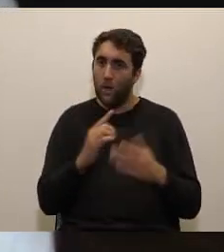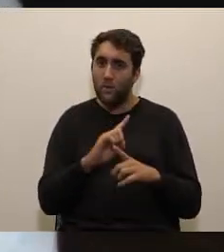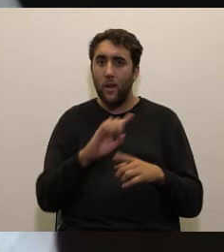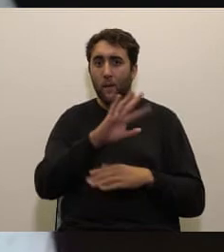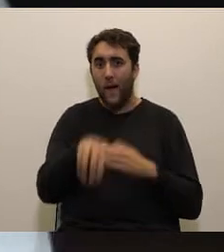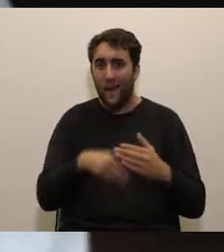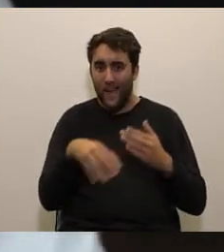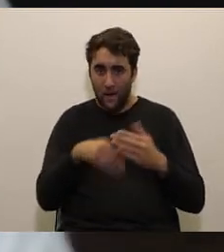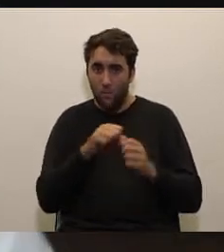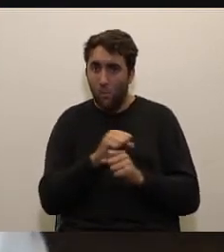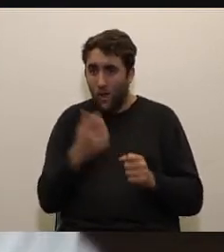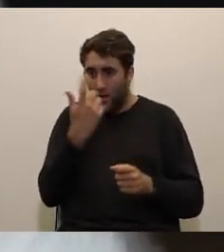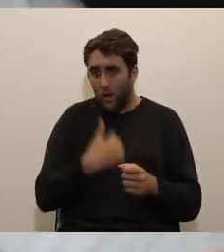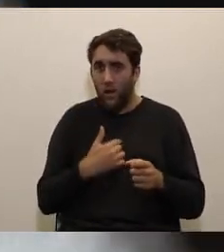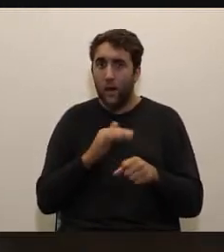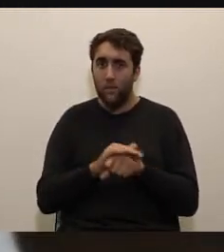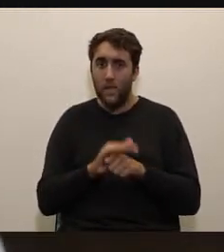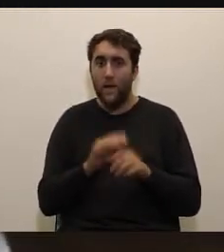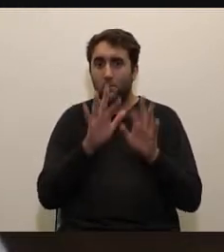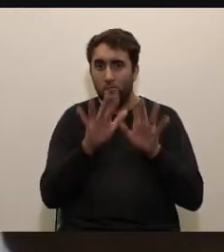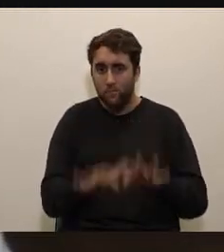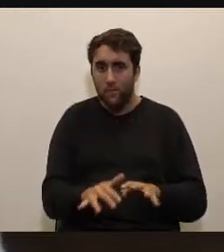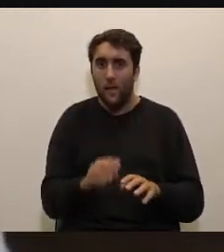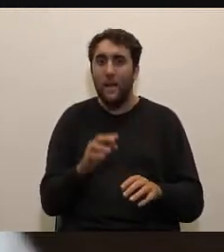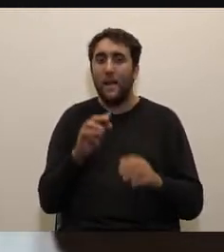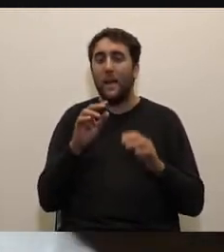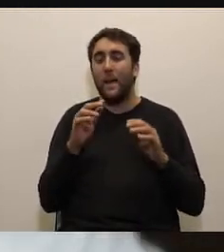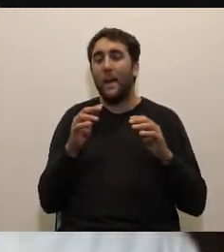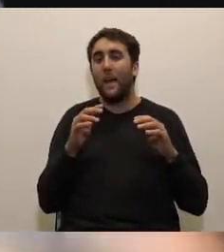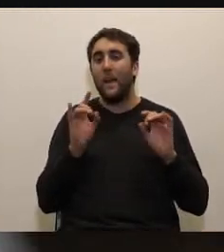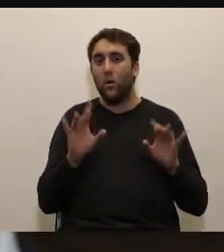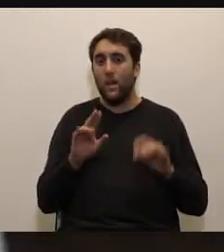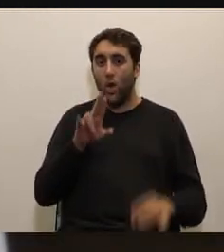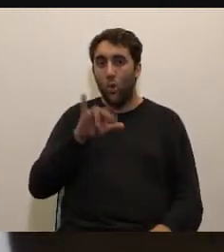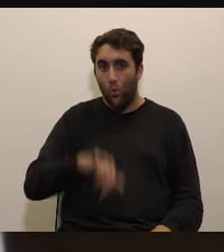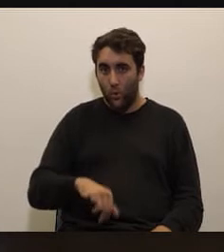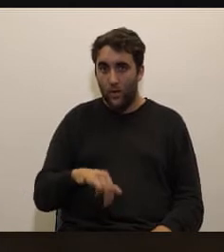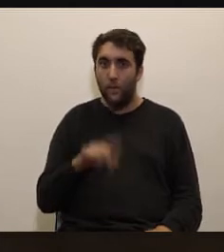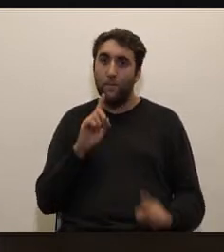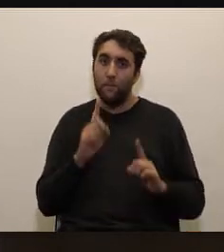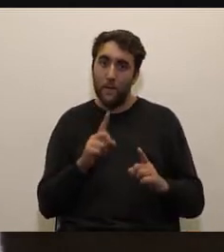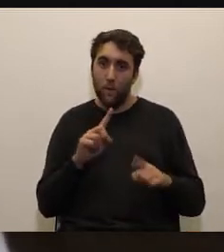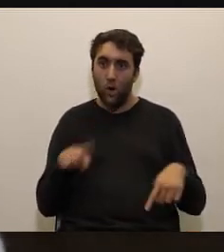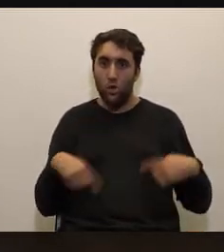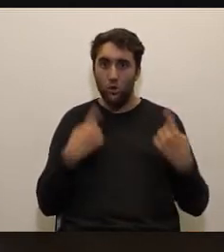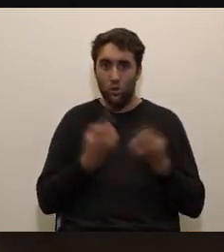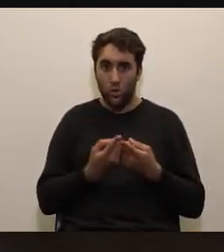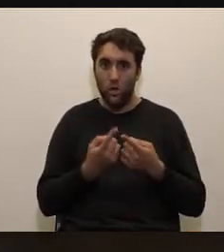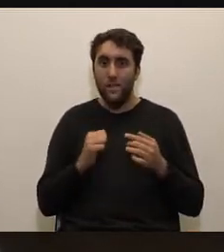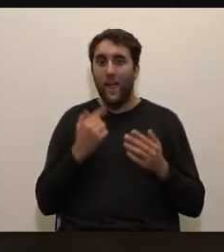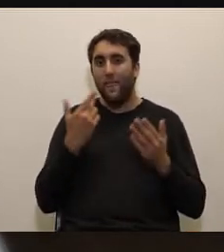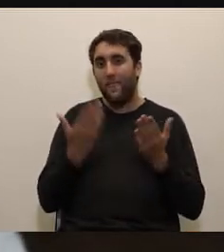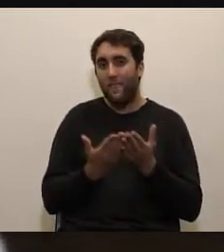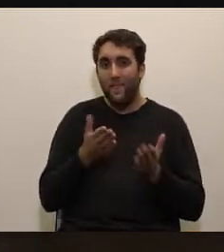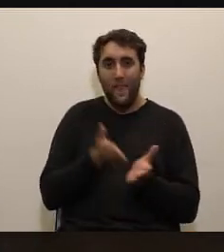agregar contenido a Wikipedia. Naturalista hoy obviamente es otro ejemplo de esto. Algunas de las que creamos nosotros creo que también son muy útiles, como Derecho del Estudiante que